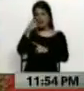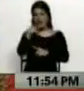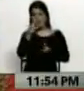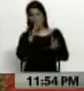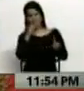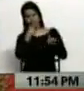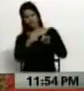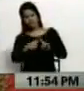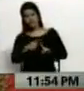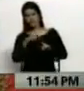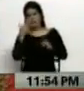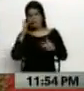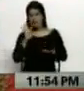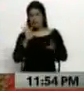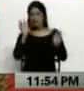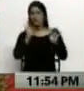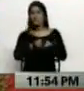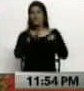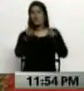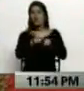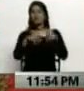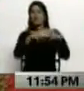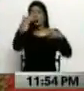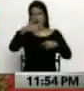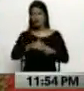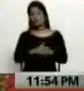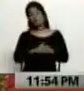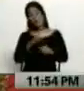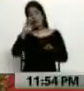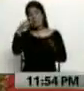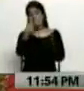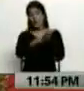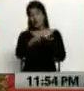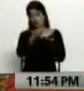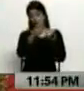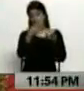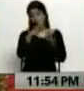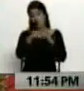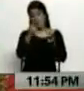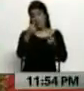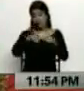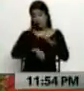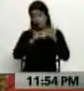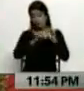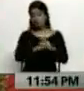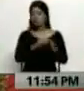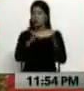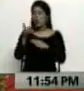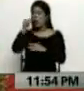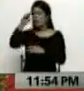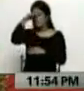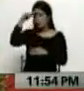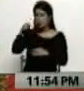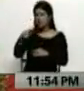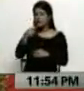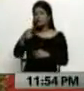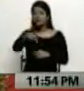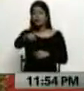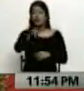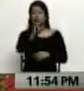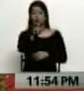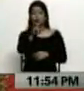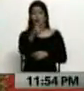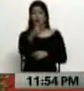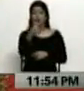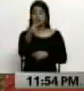Marines Esperamos que le paguen los salarios y los viáticos el usurpador de p Julio Borges manifestó entre otras cosas que la